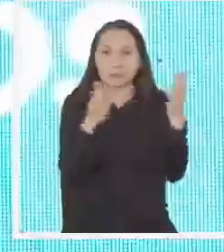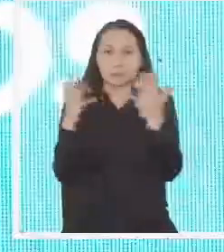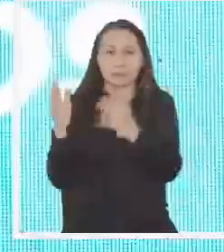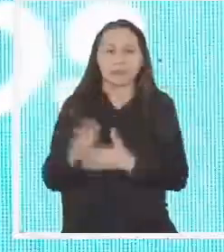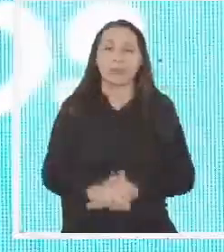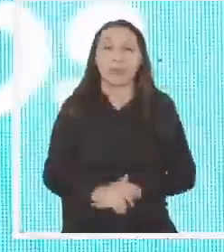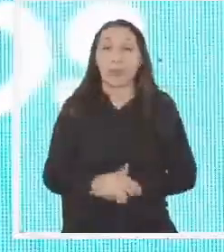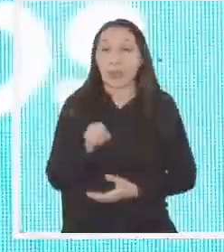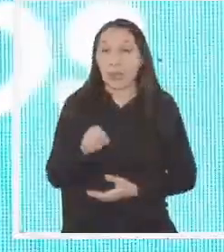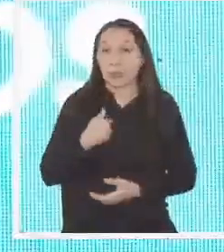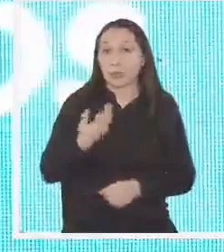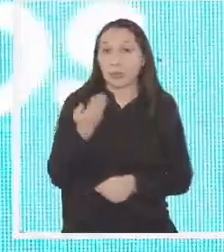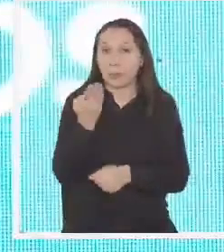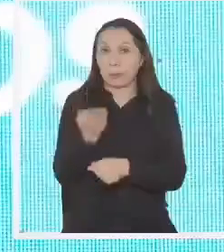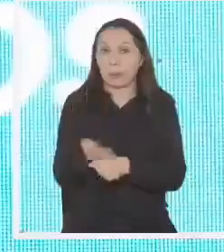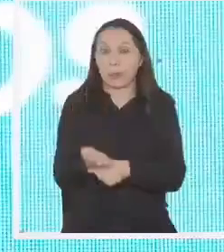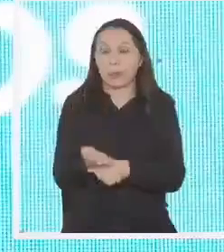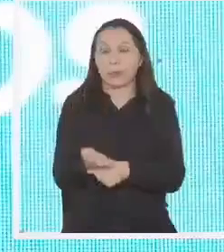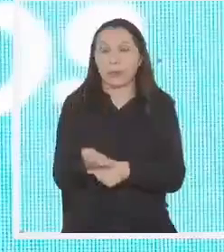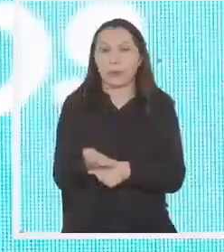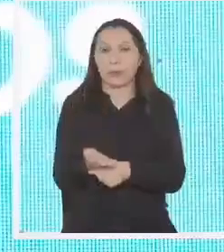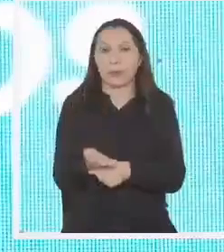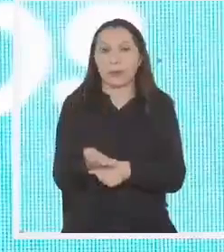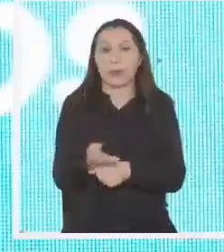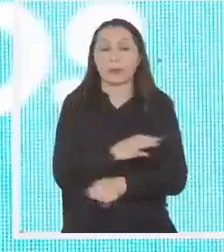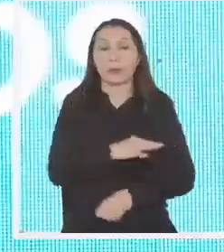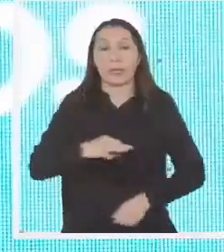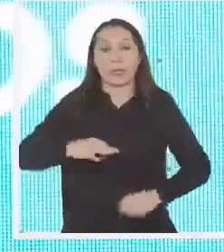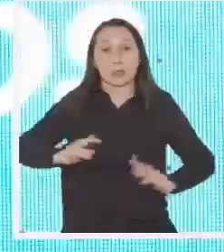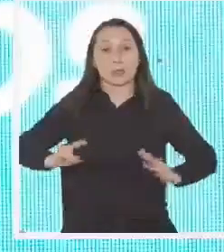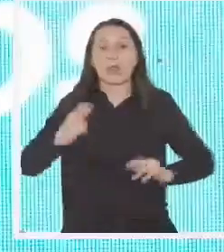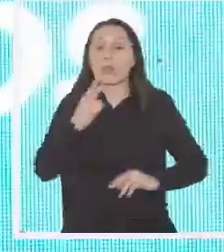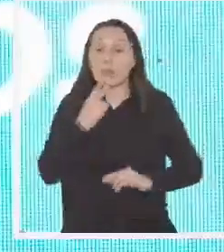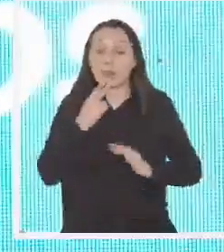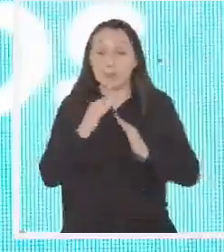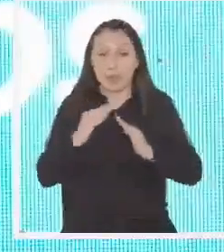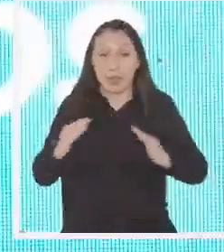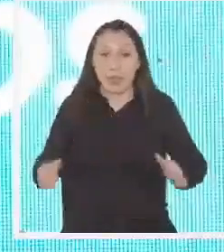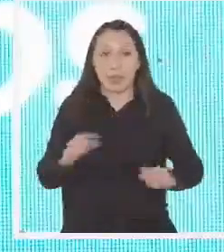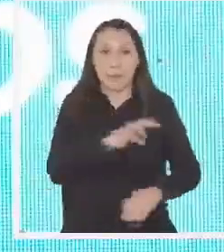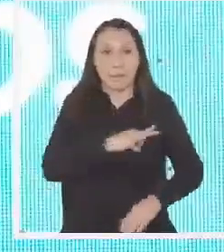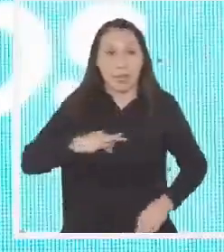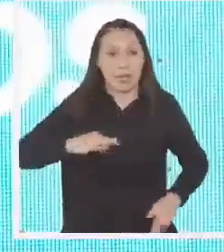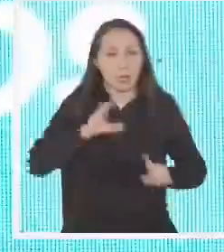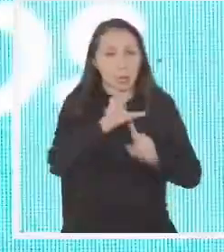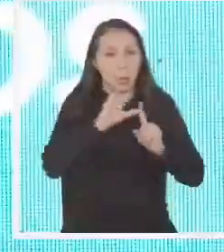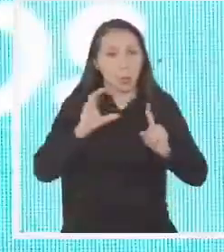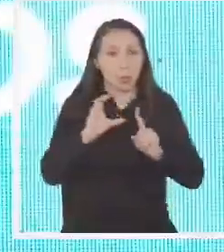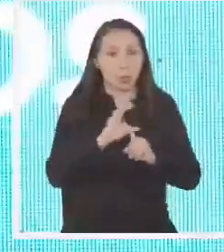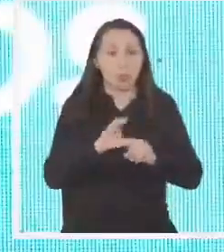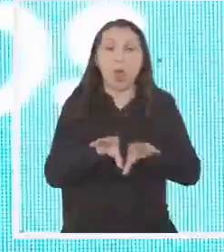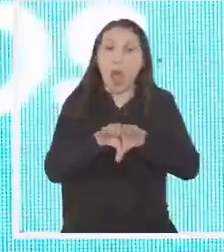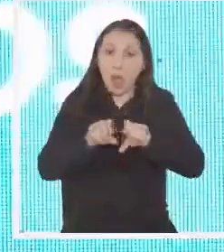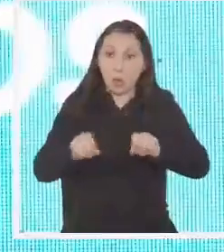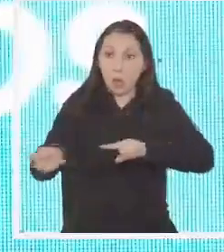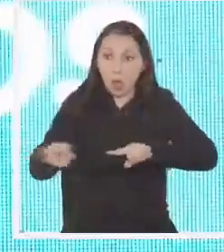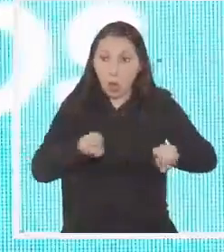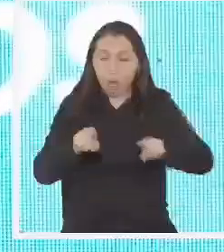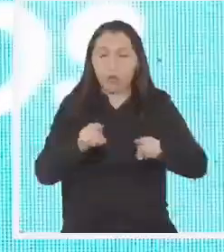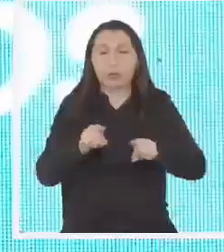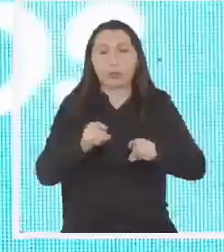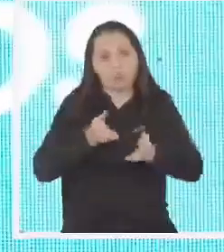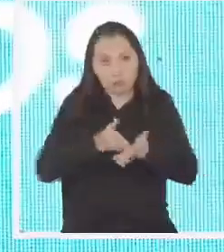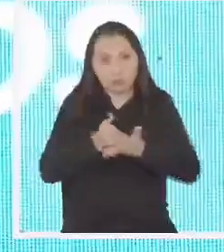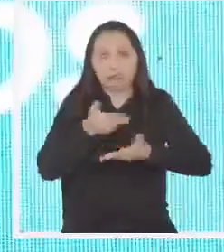Así que ahí le pido al Ministro de Vivienda, también al Ministro de Cultura, que lo coordinemos para que